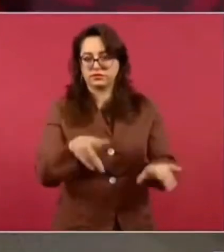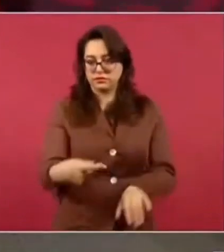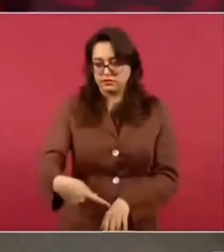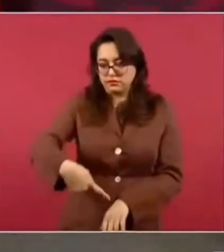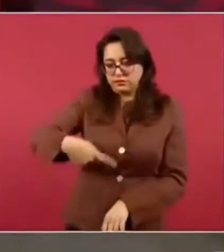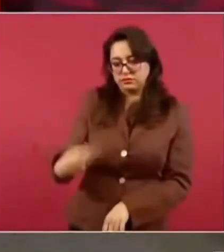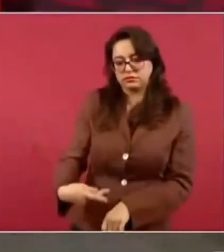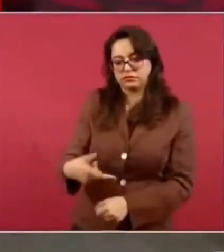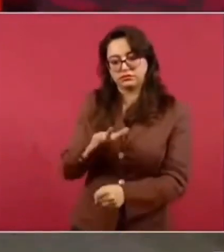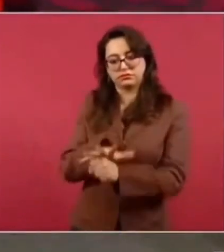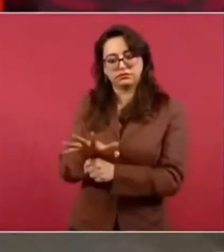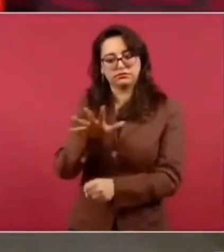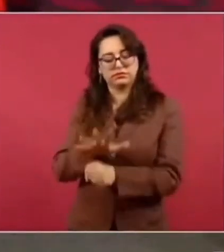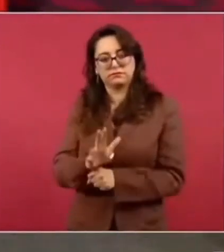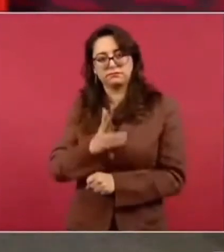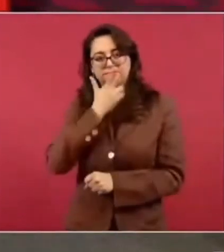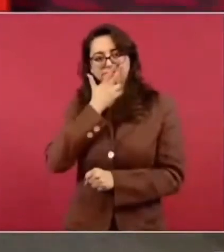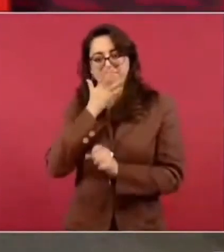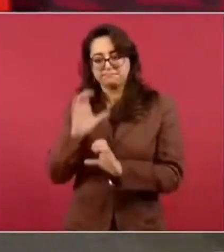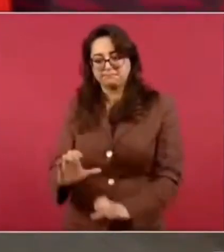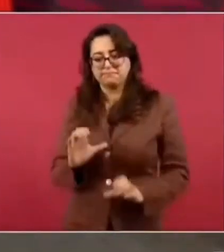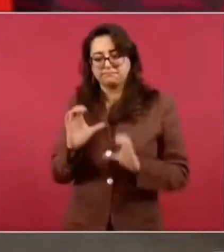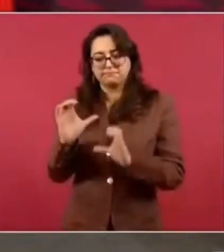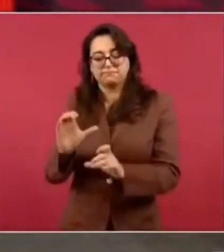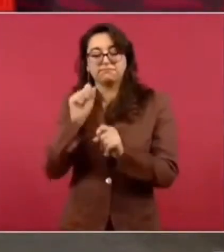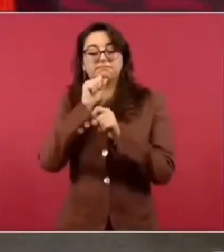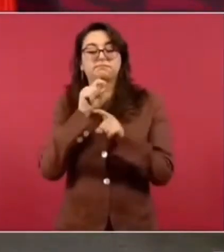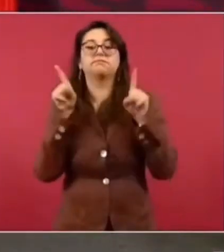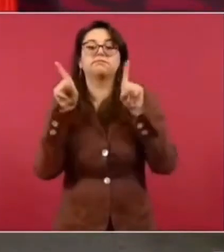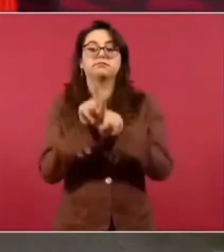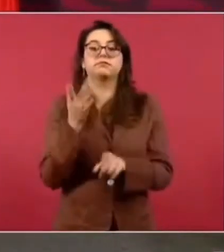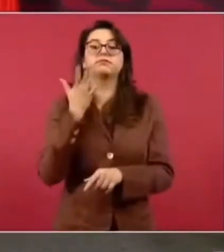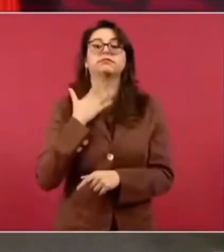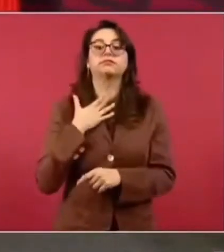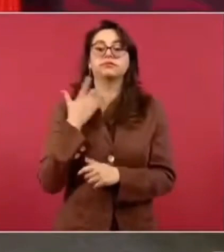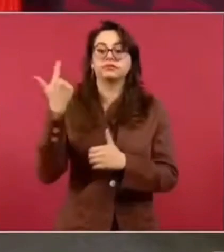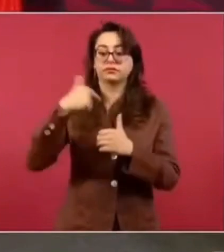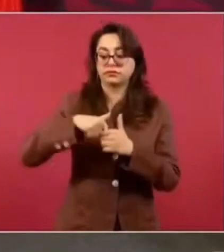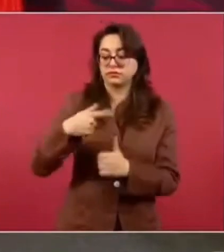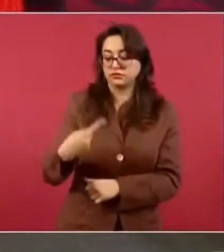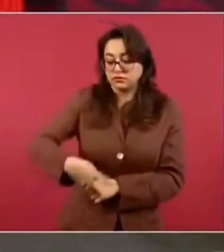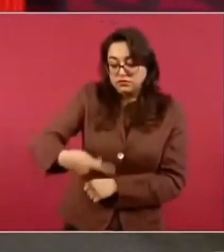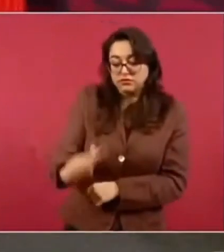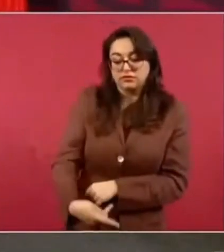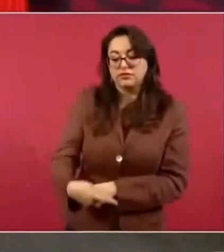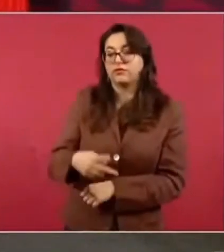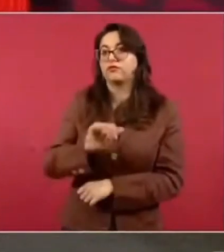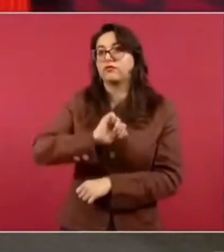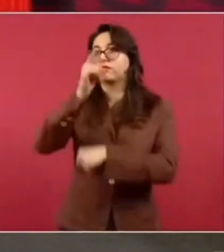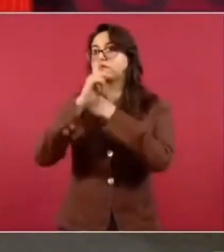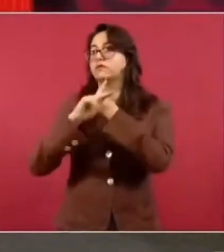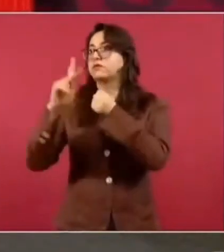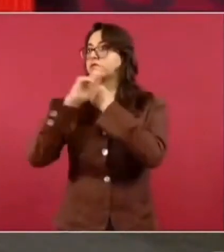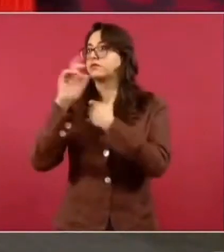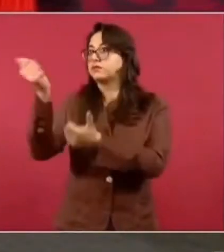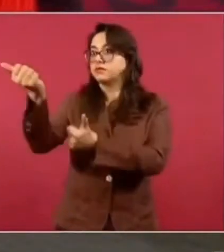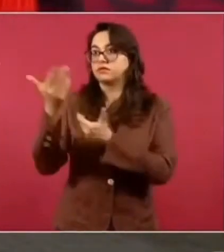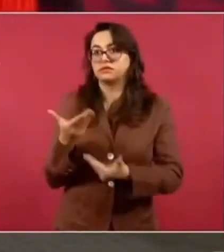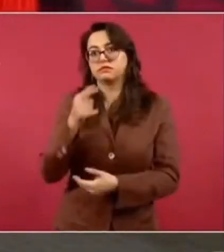autosuficiencia energética, en que podemos garantizar que no aumenten los precios, y están